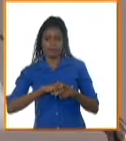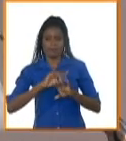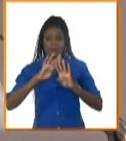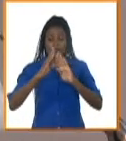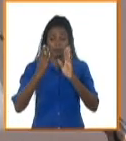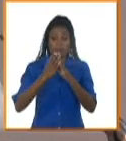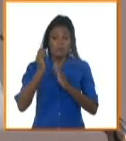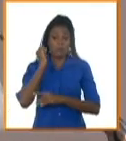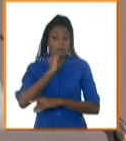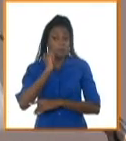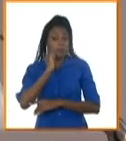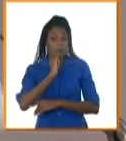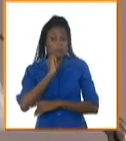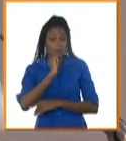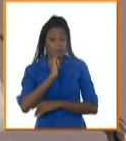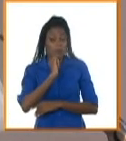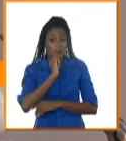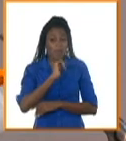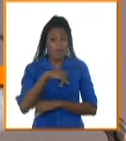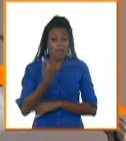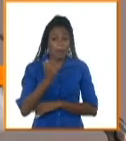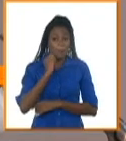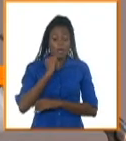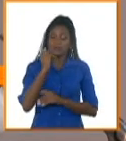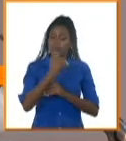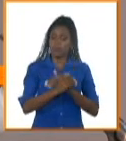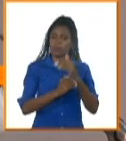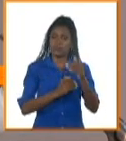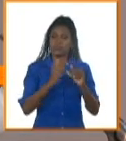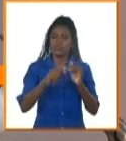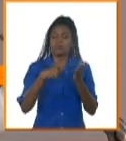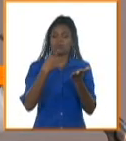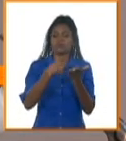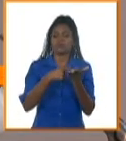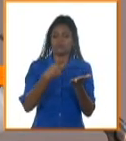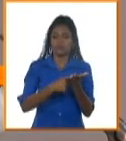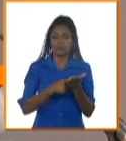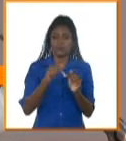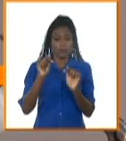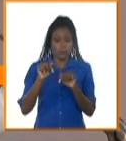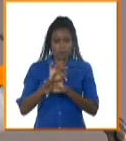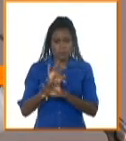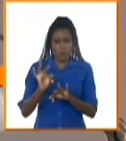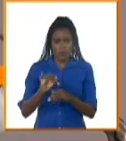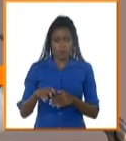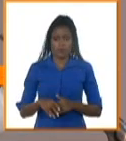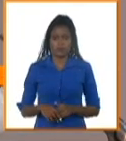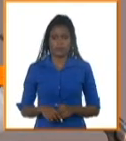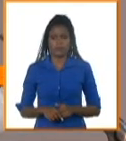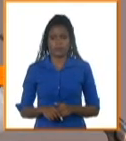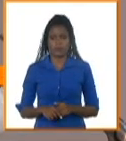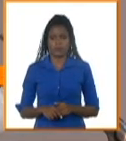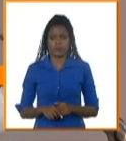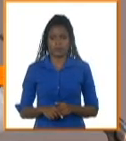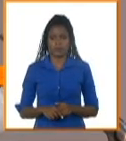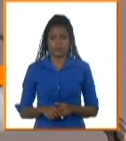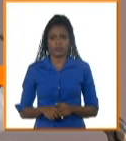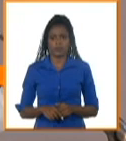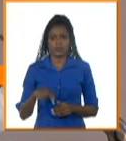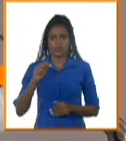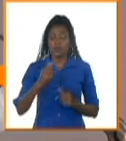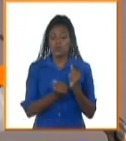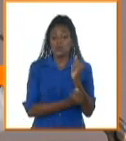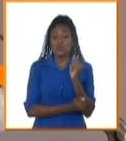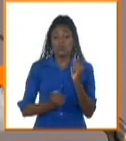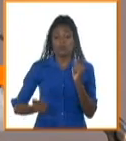todo Además del proceso de implementación que de hecho ha generado un esfuerzo